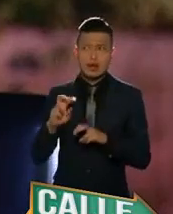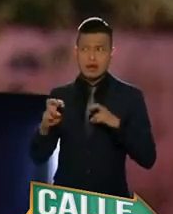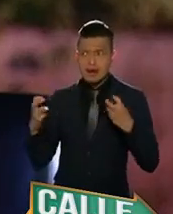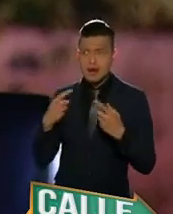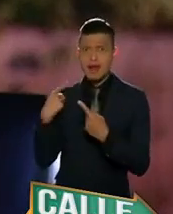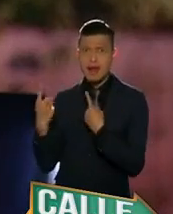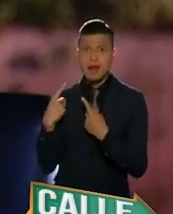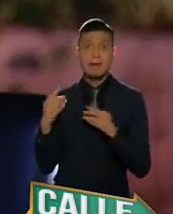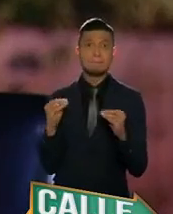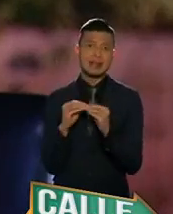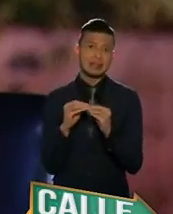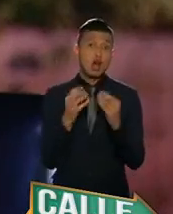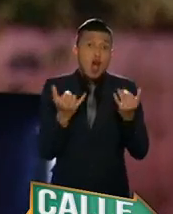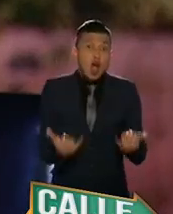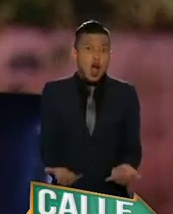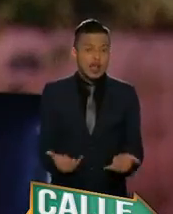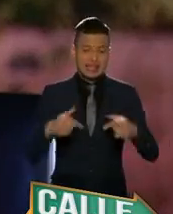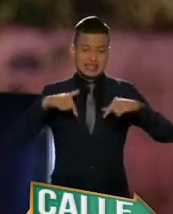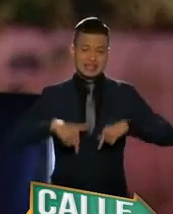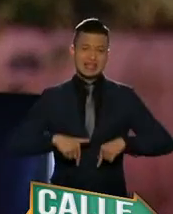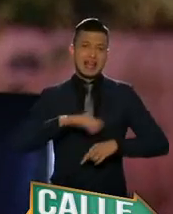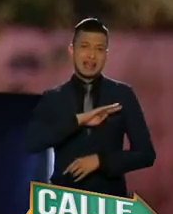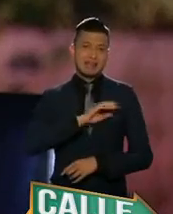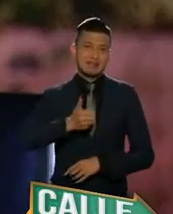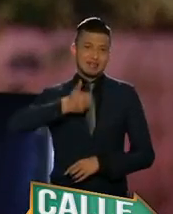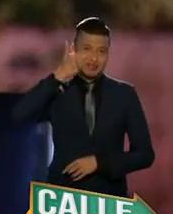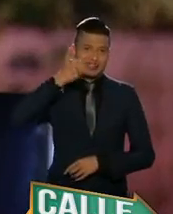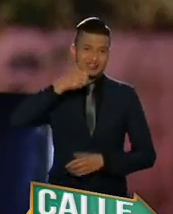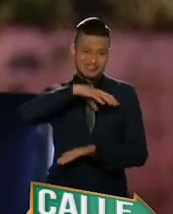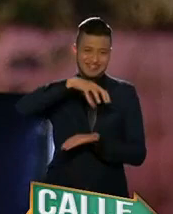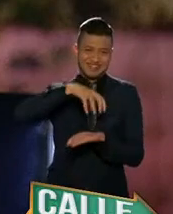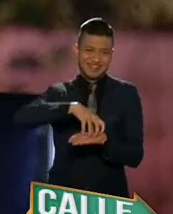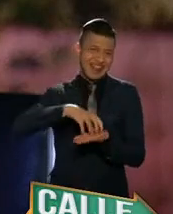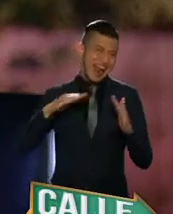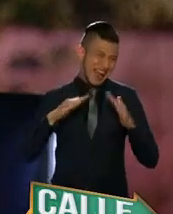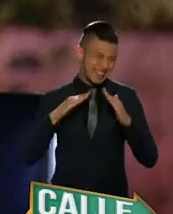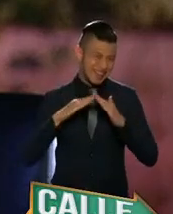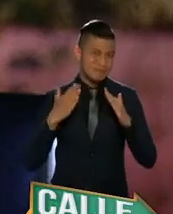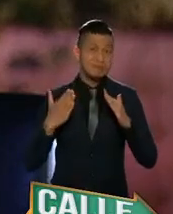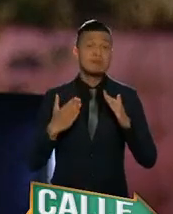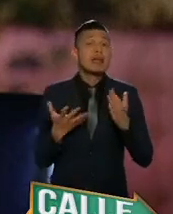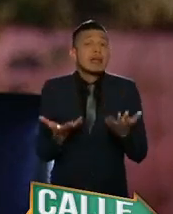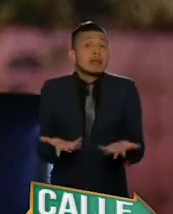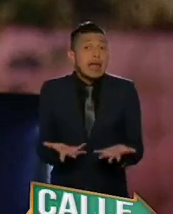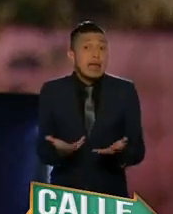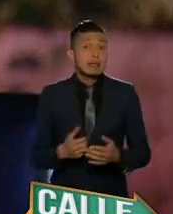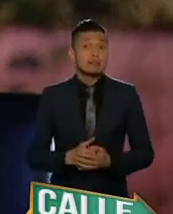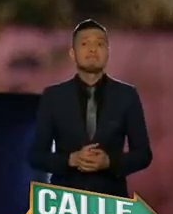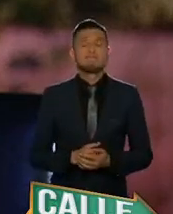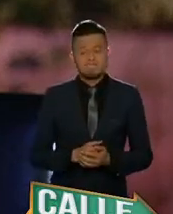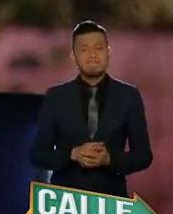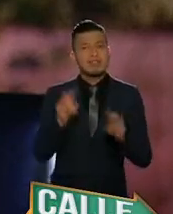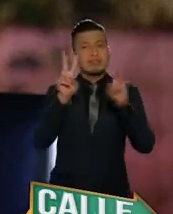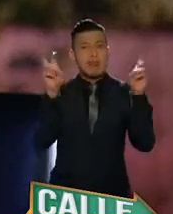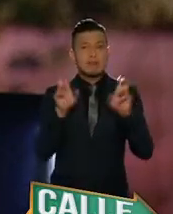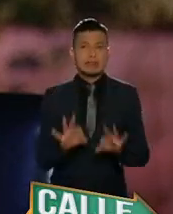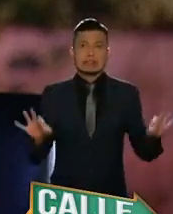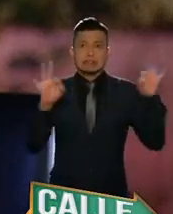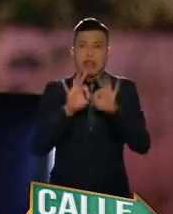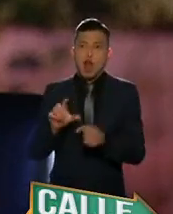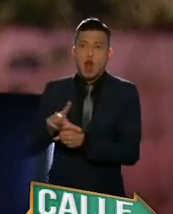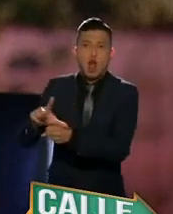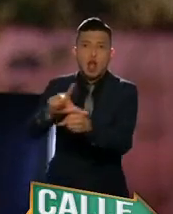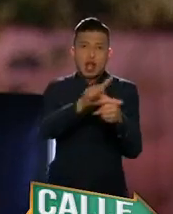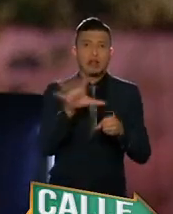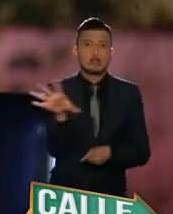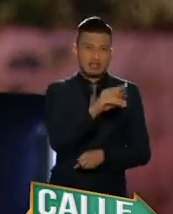Hoy estamos desde la casa porque queremos hablar de un tema que involucra a todas las localidades que Isa hemos venido recorriendo, aprendiendo